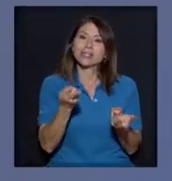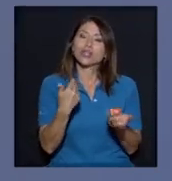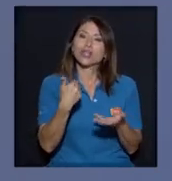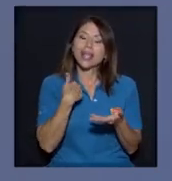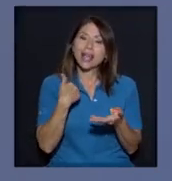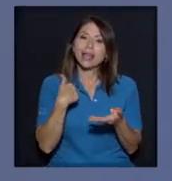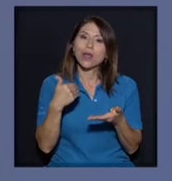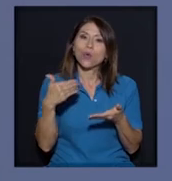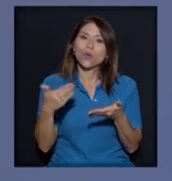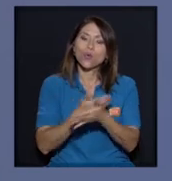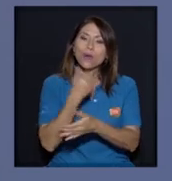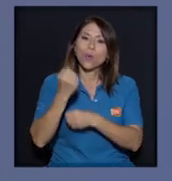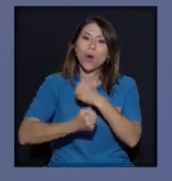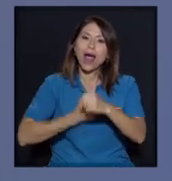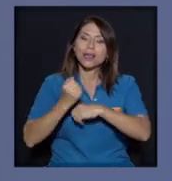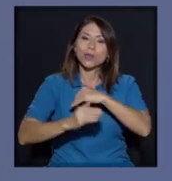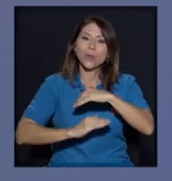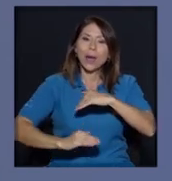un nuevo año base.